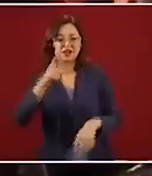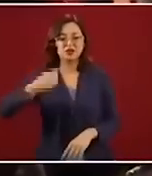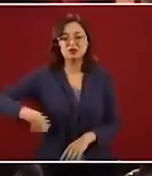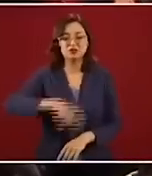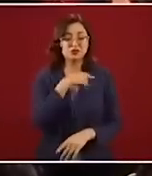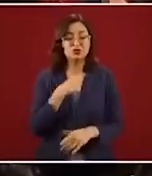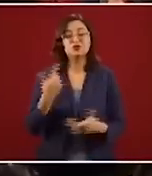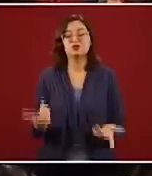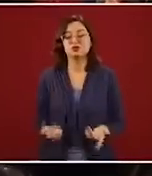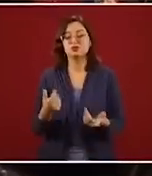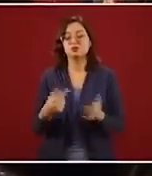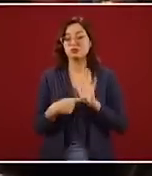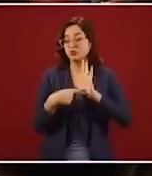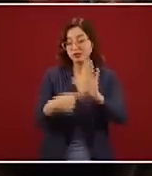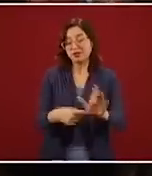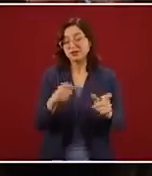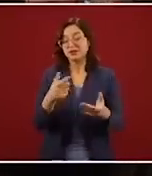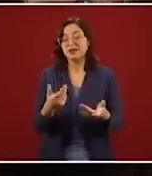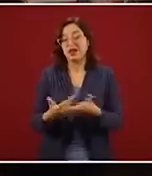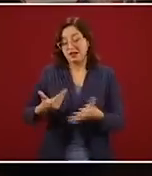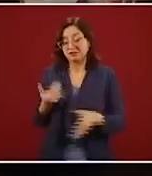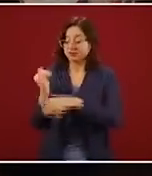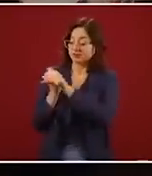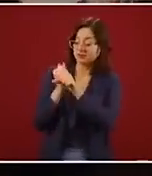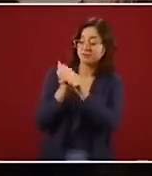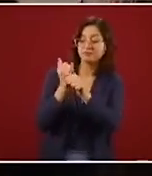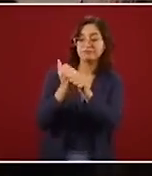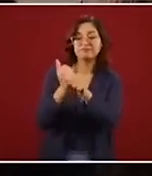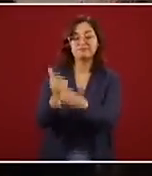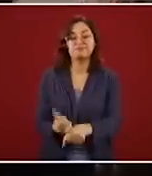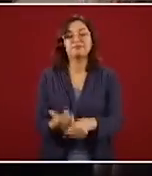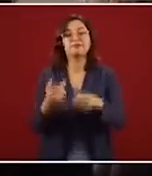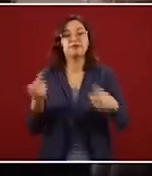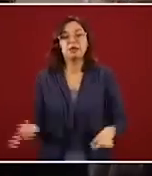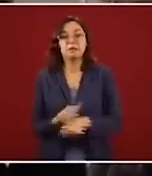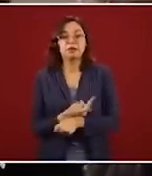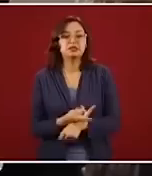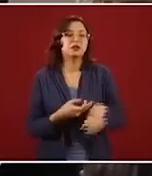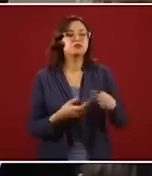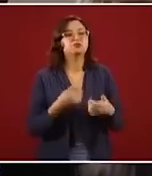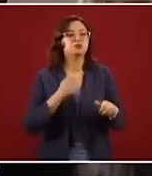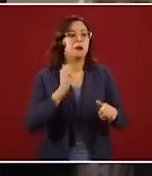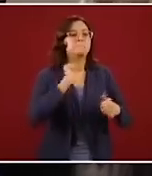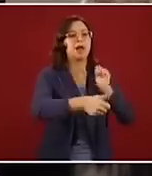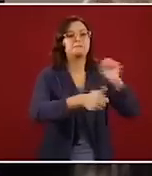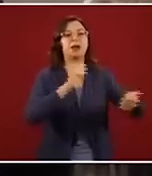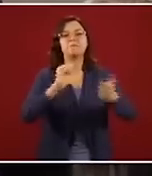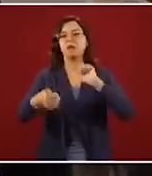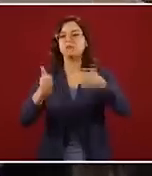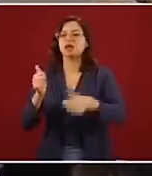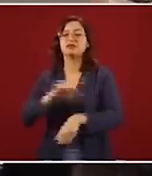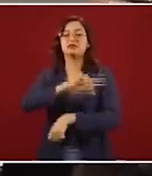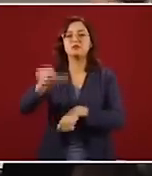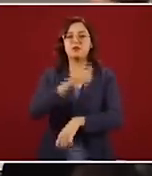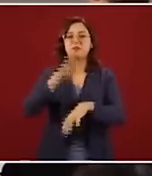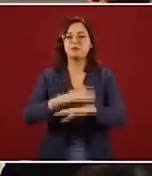estudios académicos previos, es que eso lleva a fragmentación del esfuerzo, lleva a sobreprecios,